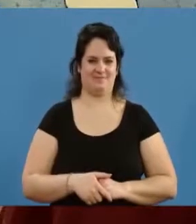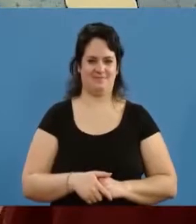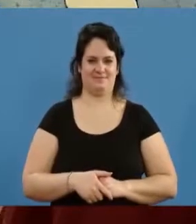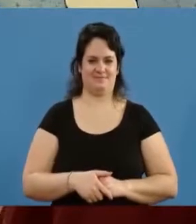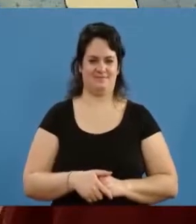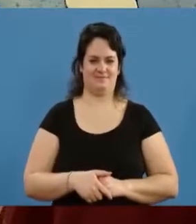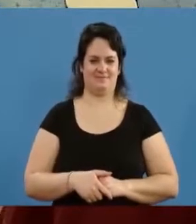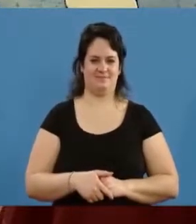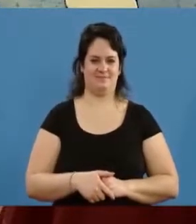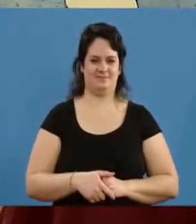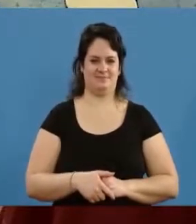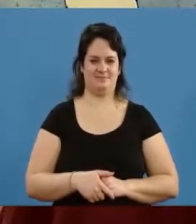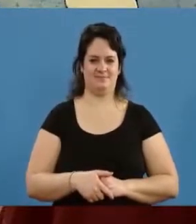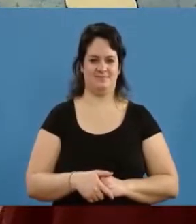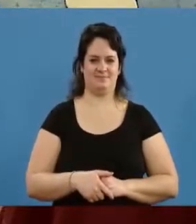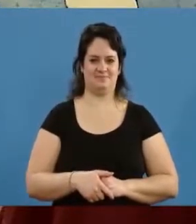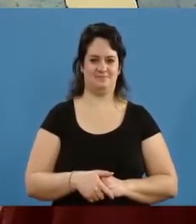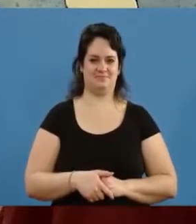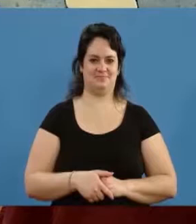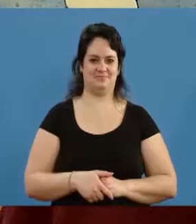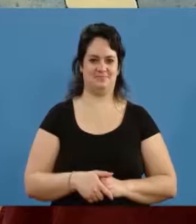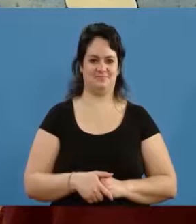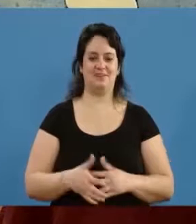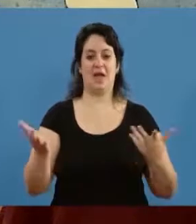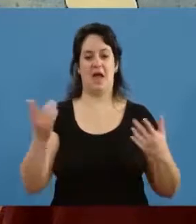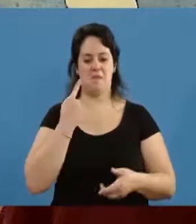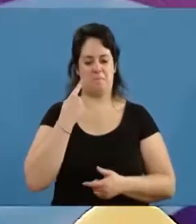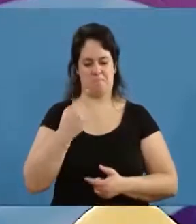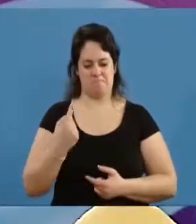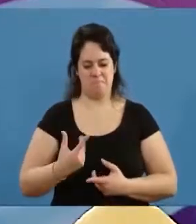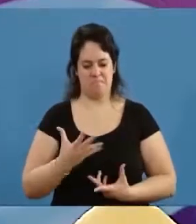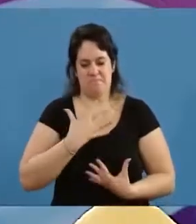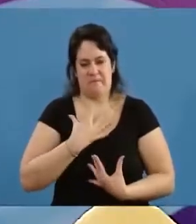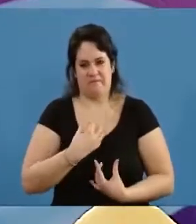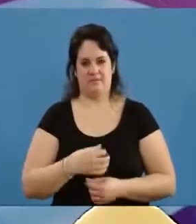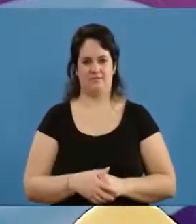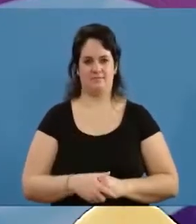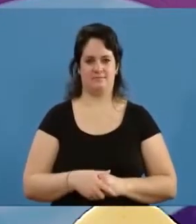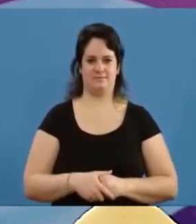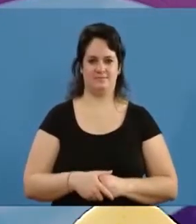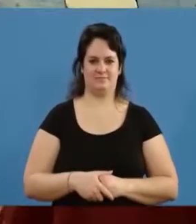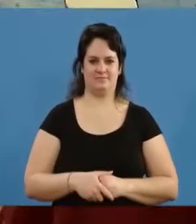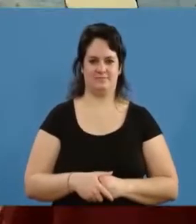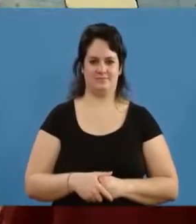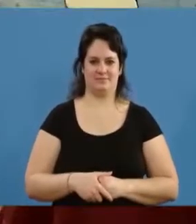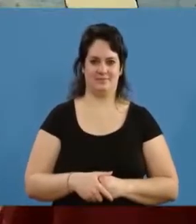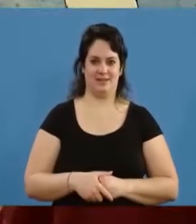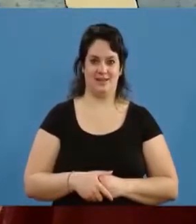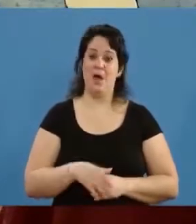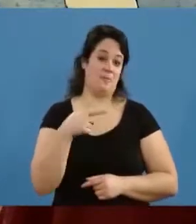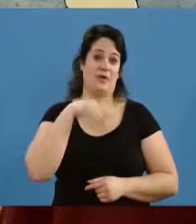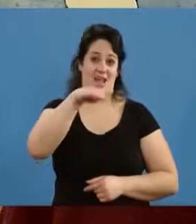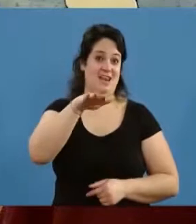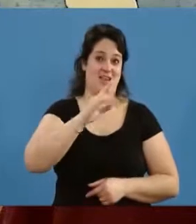ni por qué. ¡Qué desilusión! ¡Qué desilusión! Pero no era lo que